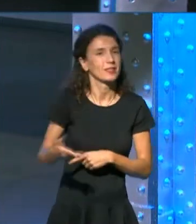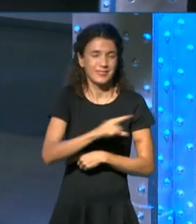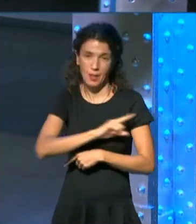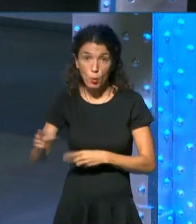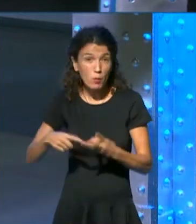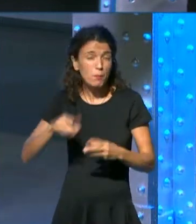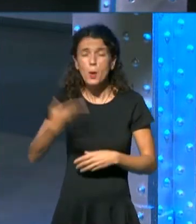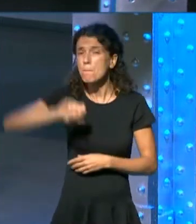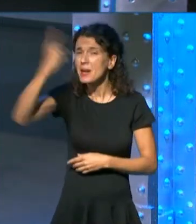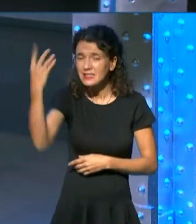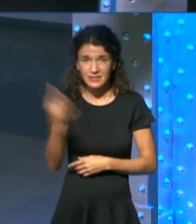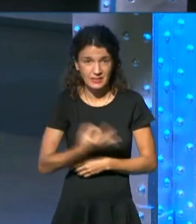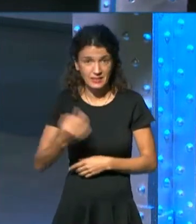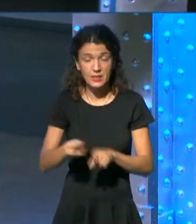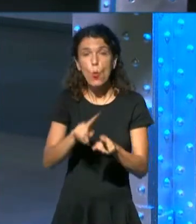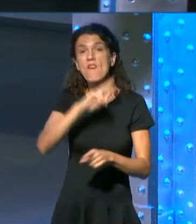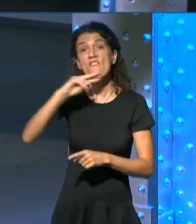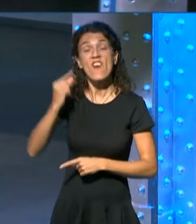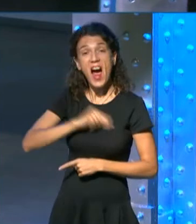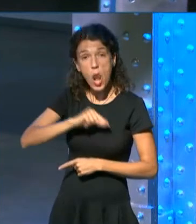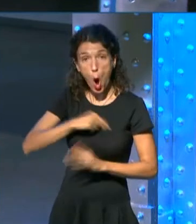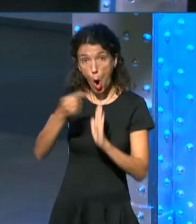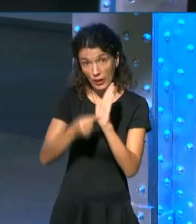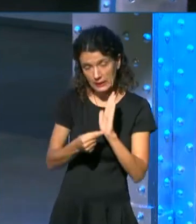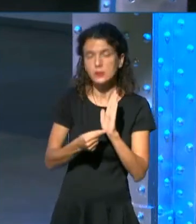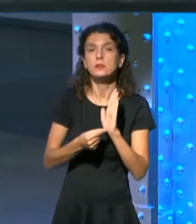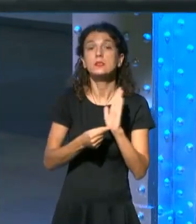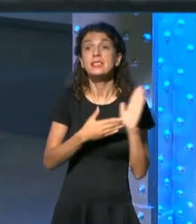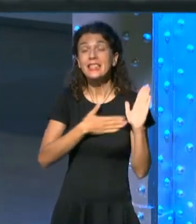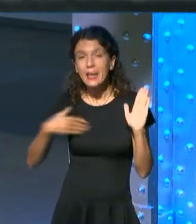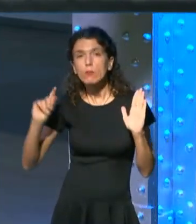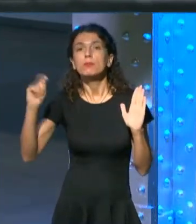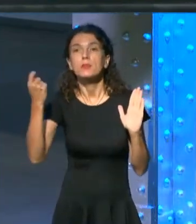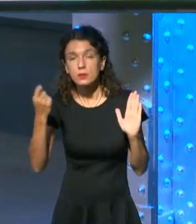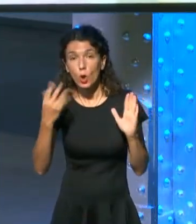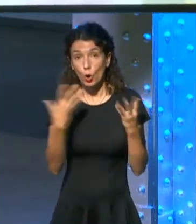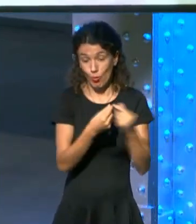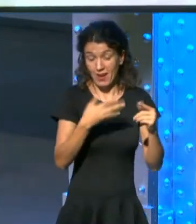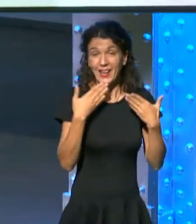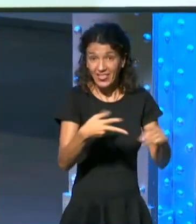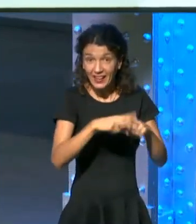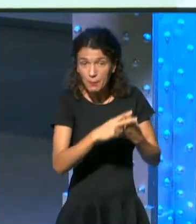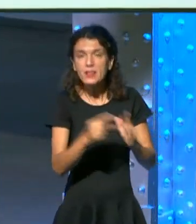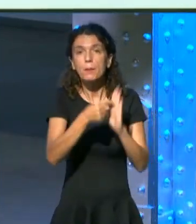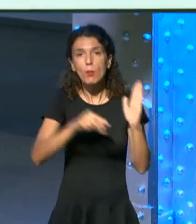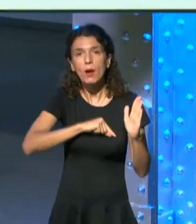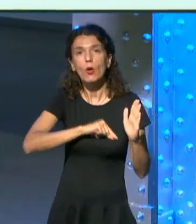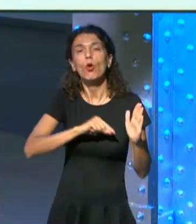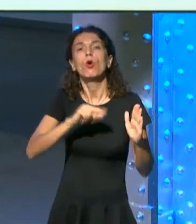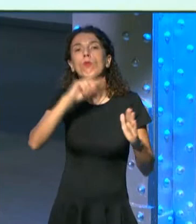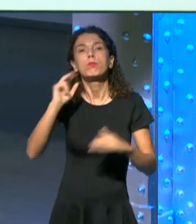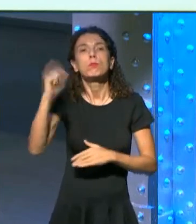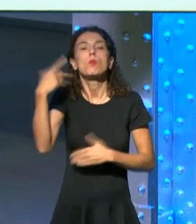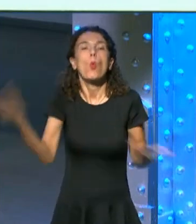Lo importante es los valores y los principios que se quieren obtener con esas herramientas. También había perdido un poco el